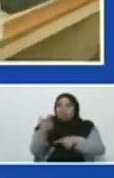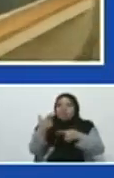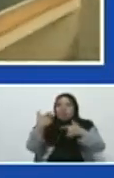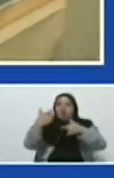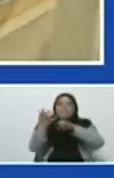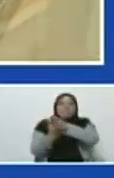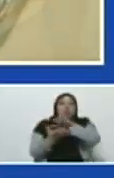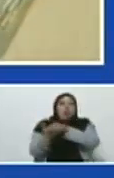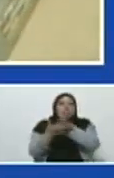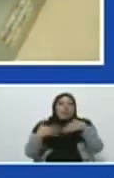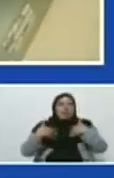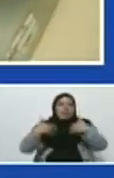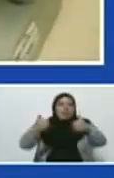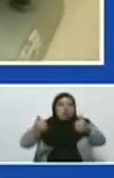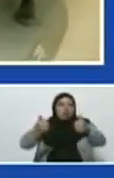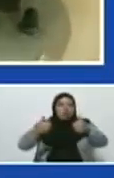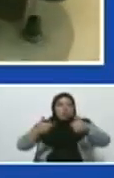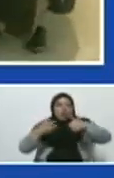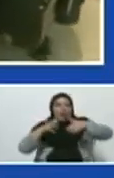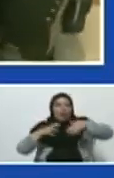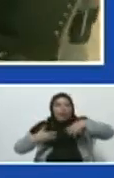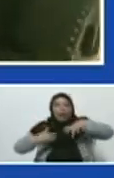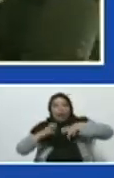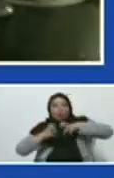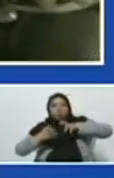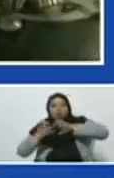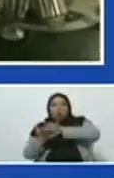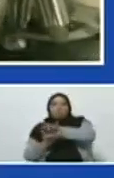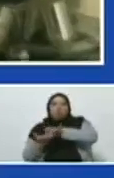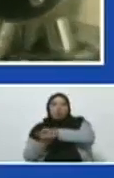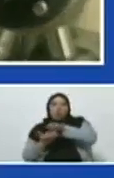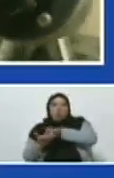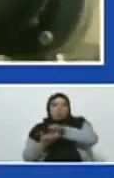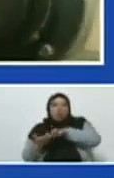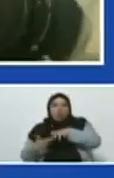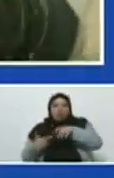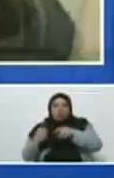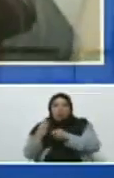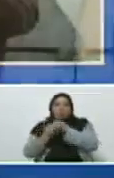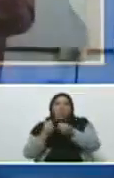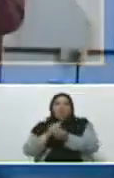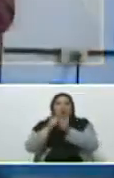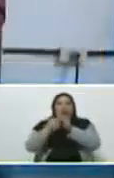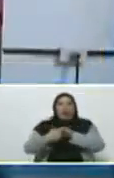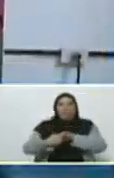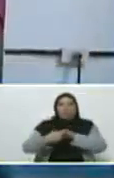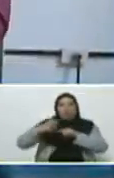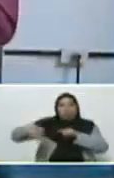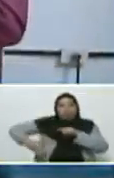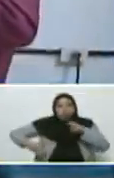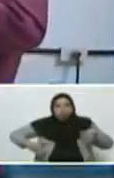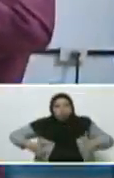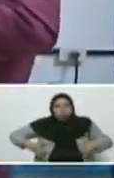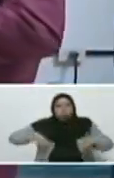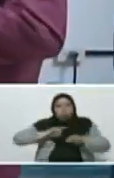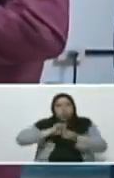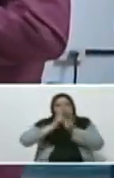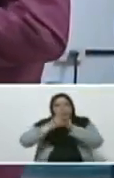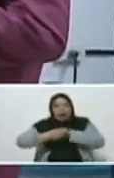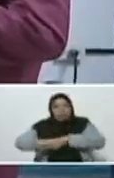unidad construida en el año 2005-2006 con fondos de el